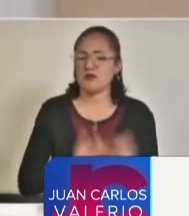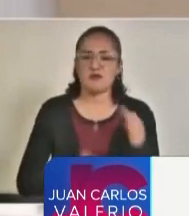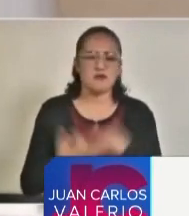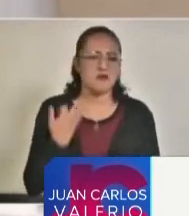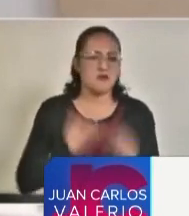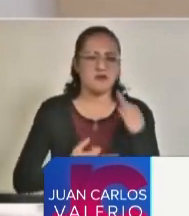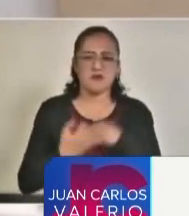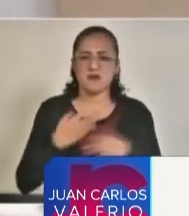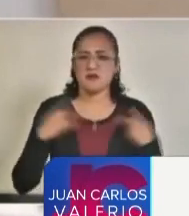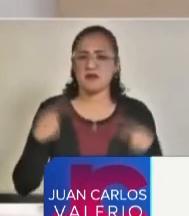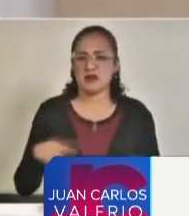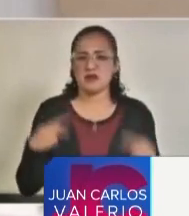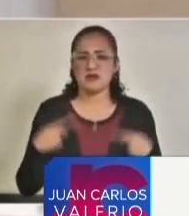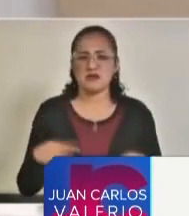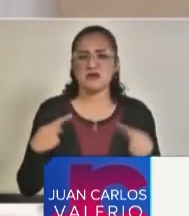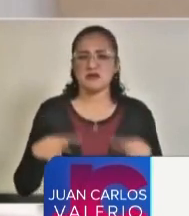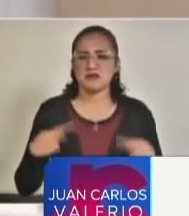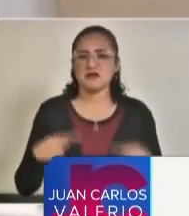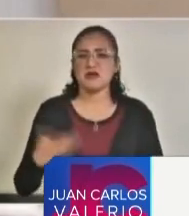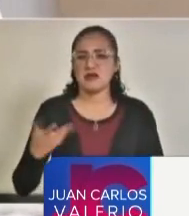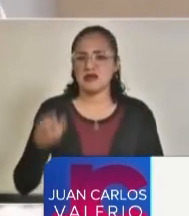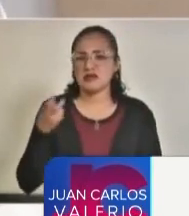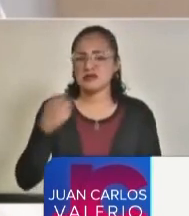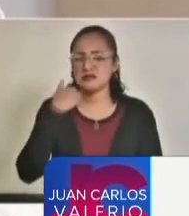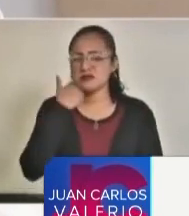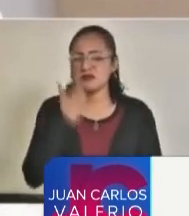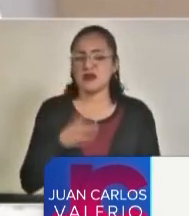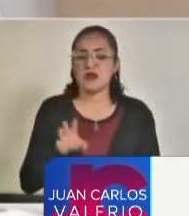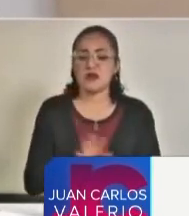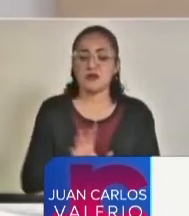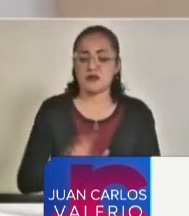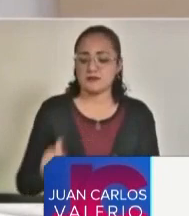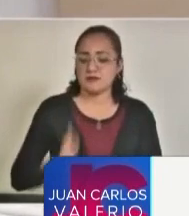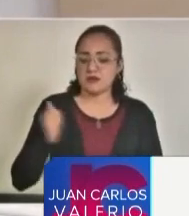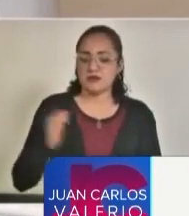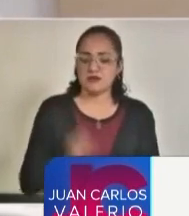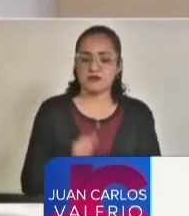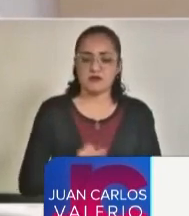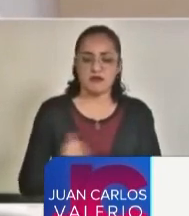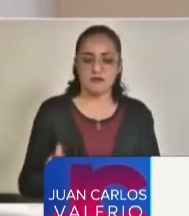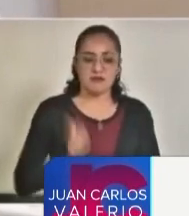aspirantes que quieren sacar